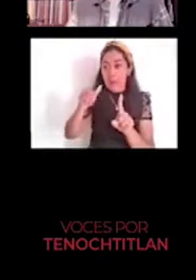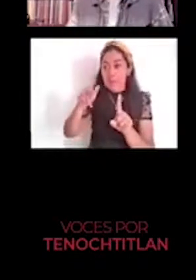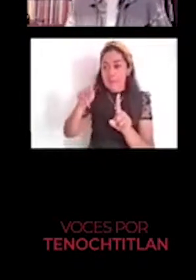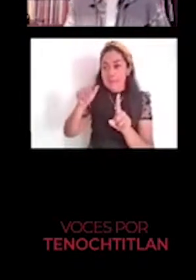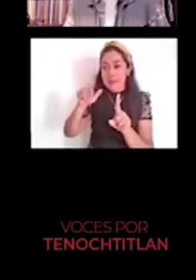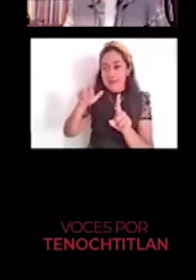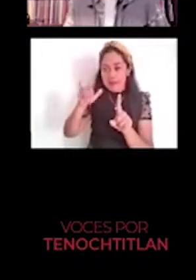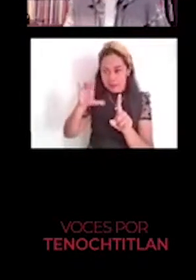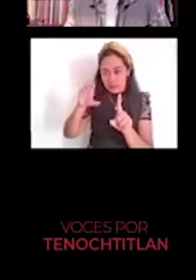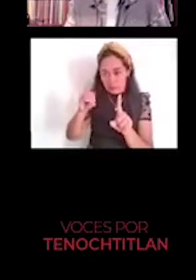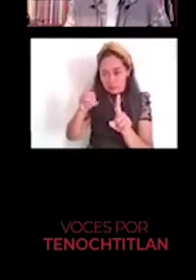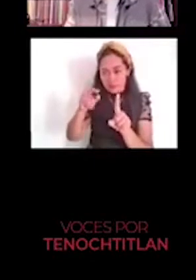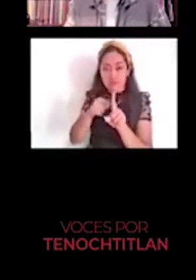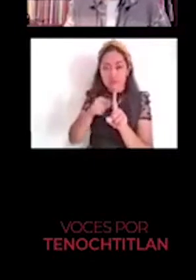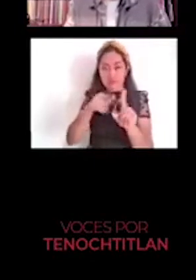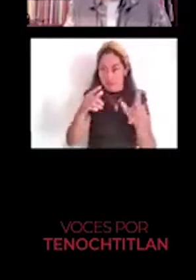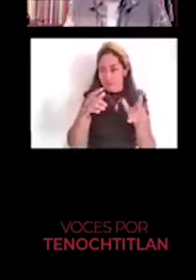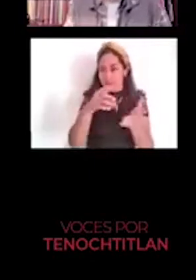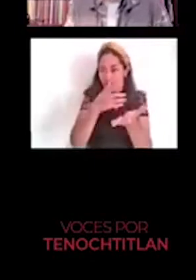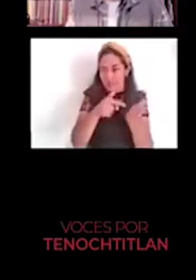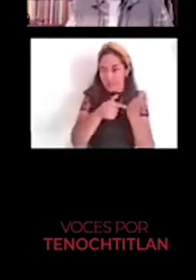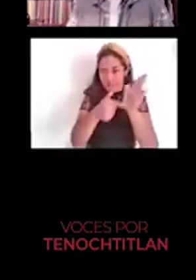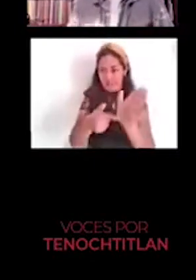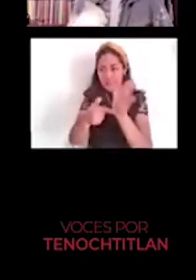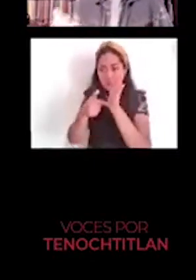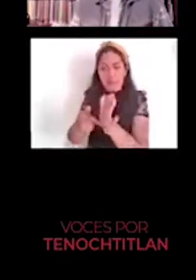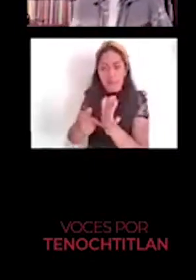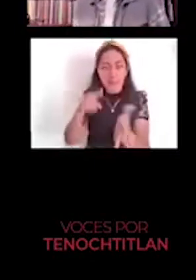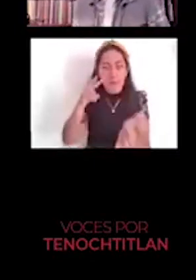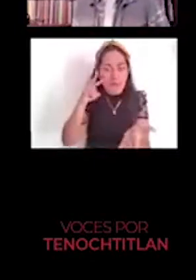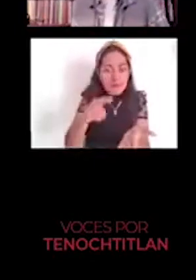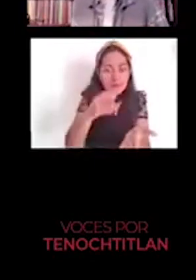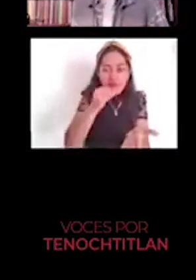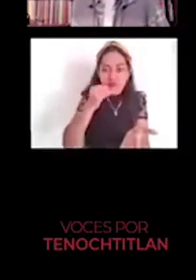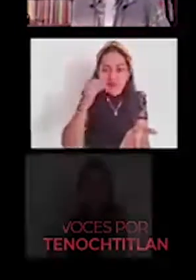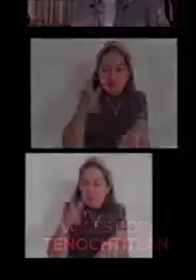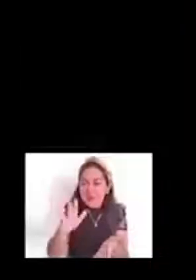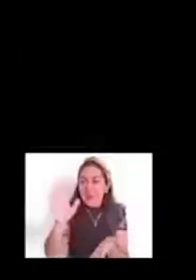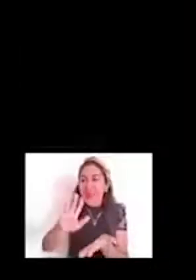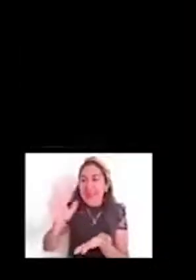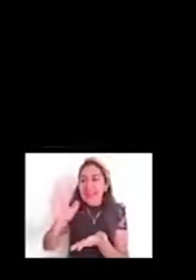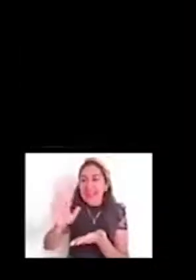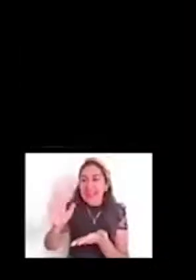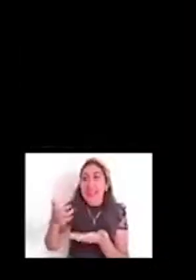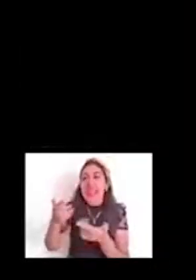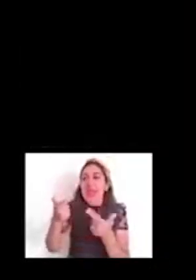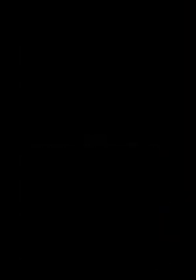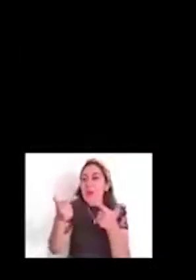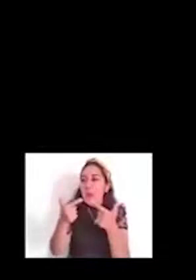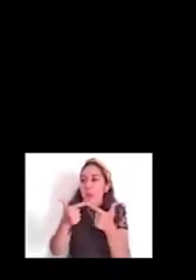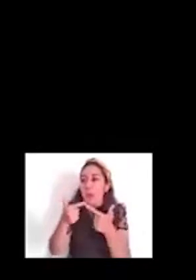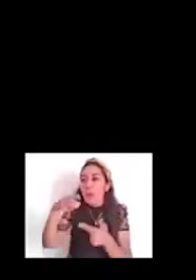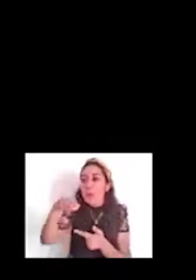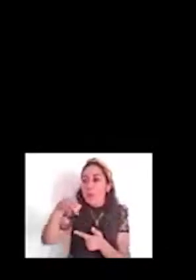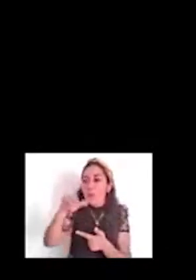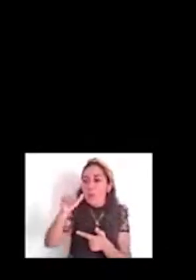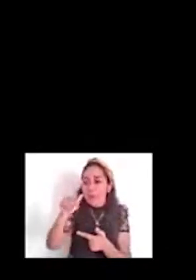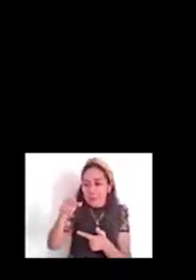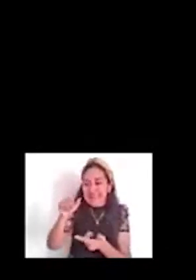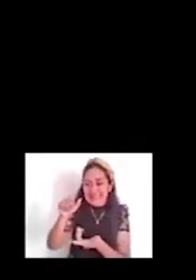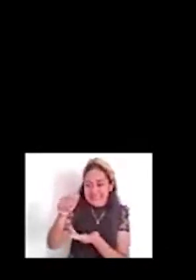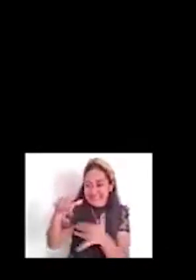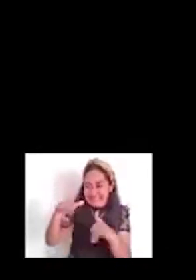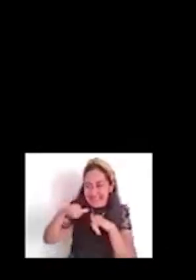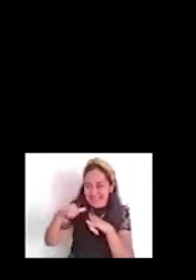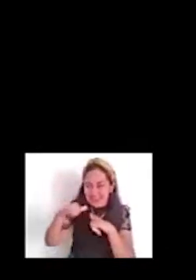lleva, ahora es como él bellísimo, dice, usando el Google Maps, el Google Earth como paleta para